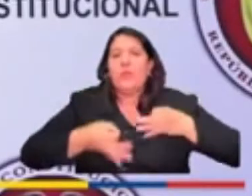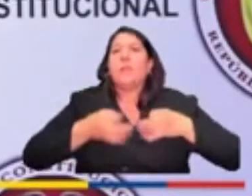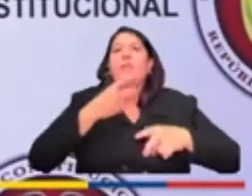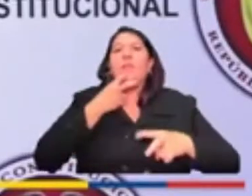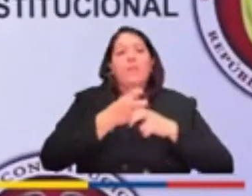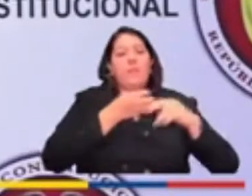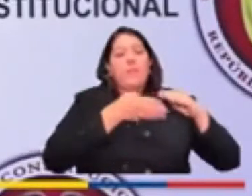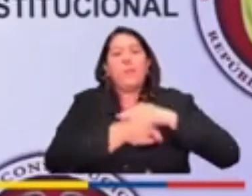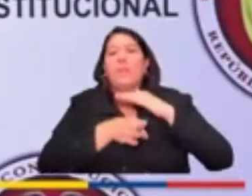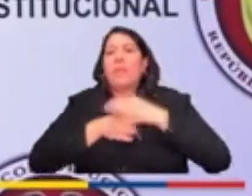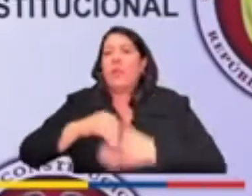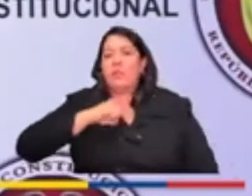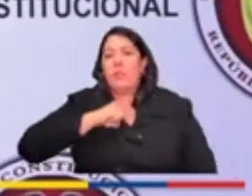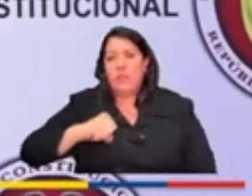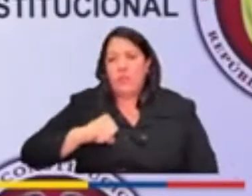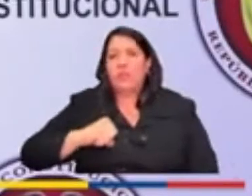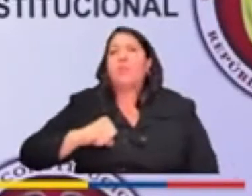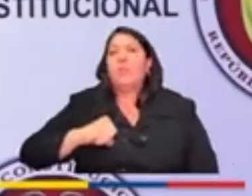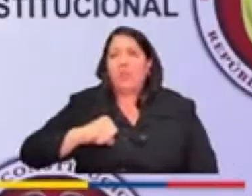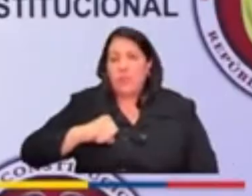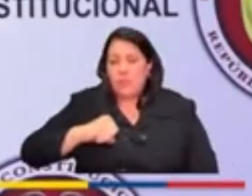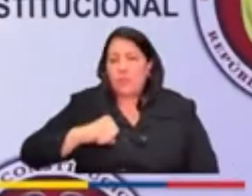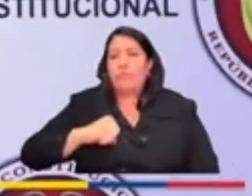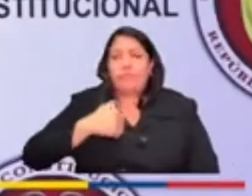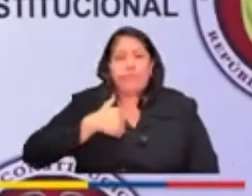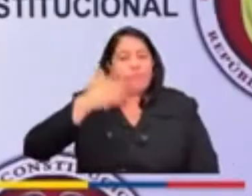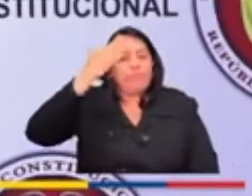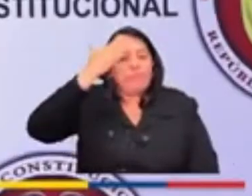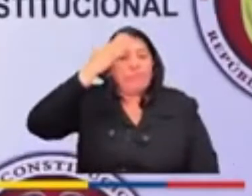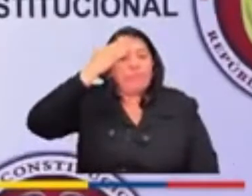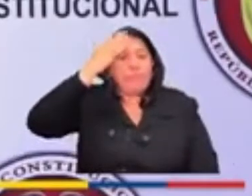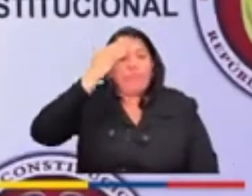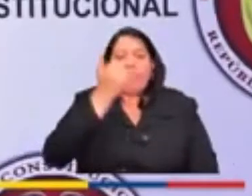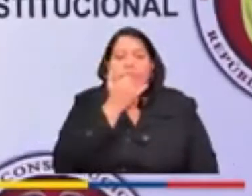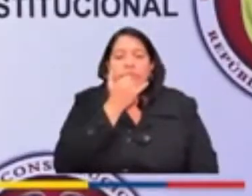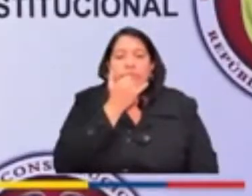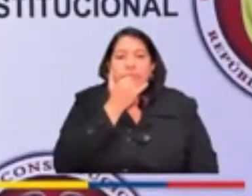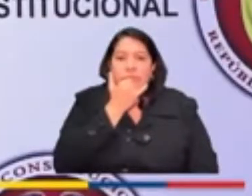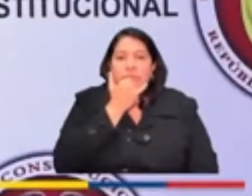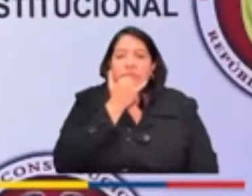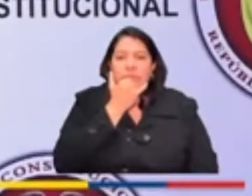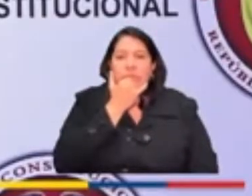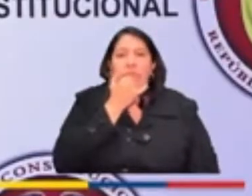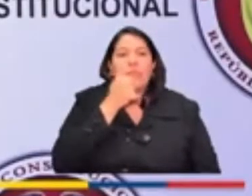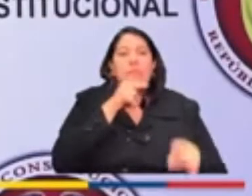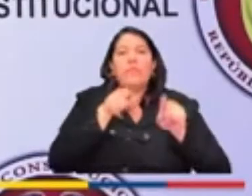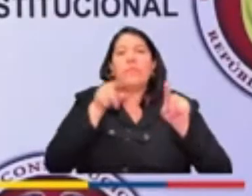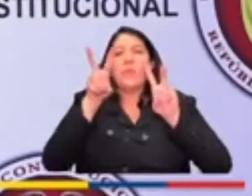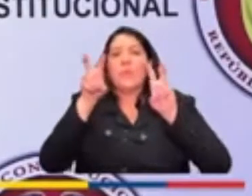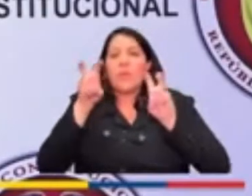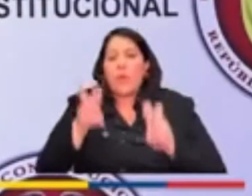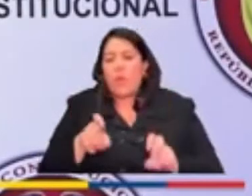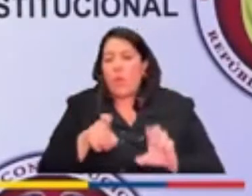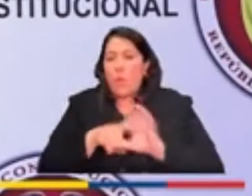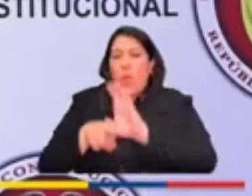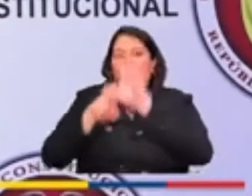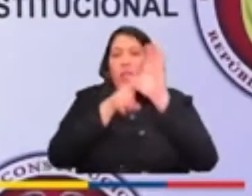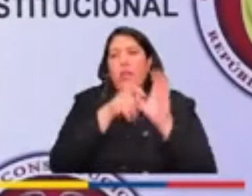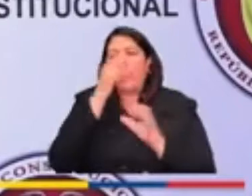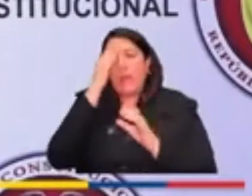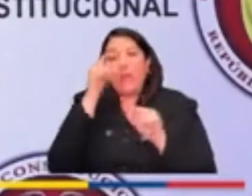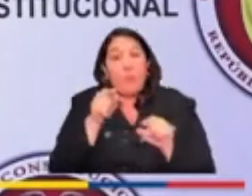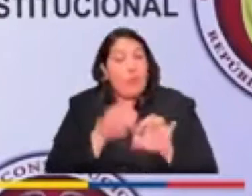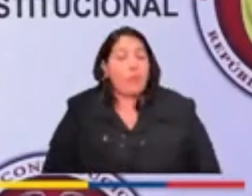también a esos derechos. Y sabemos lo que está pasando con el tema de La Guajira, y por eso creo que es